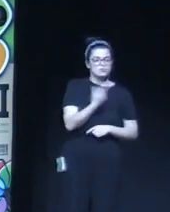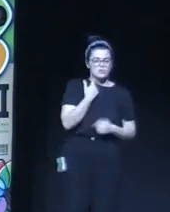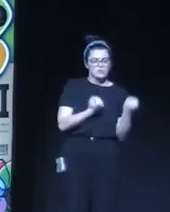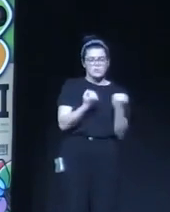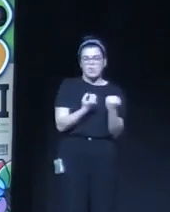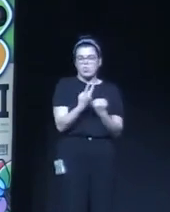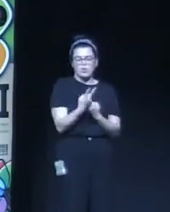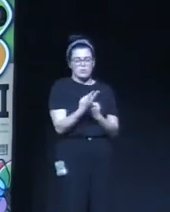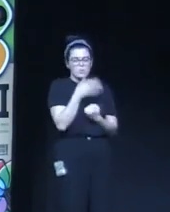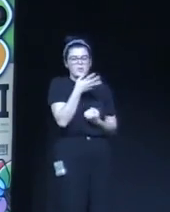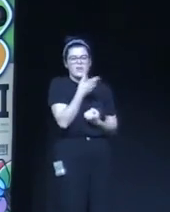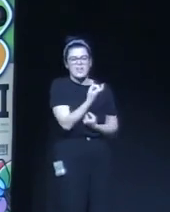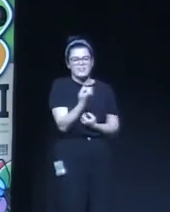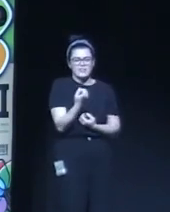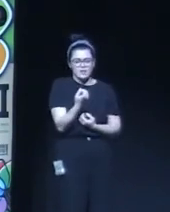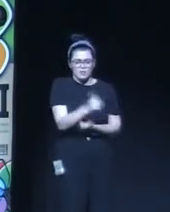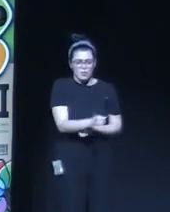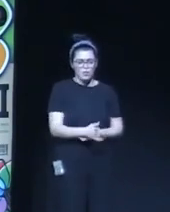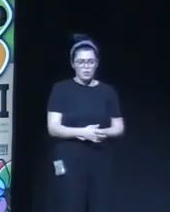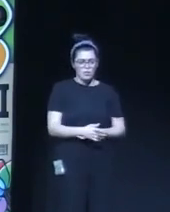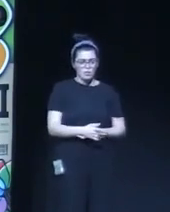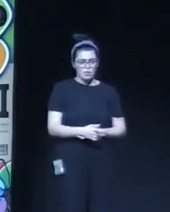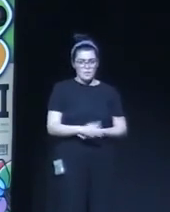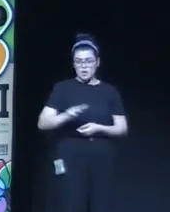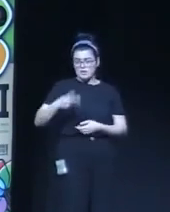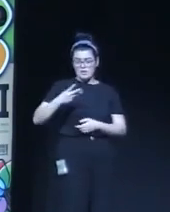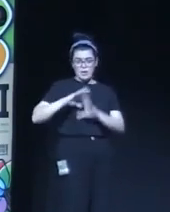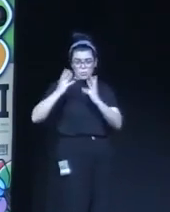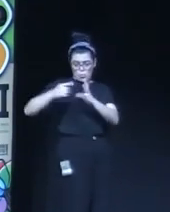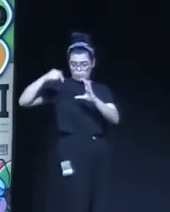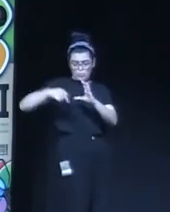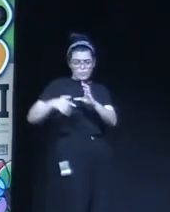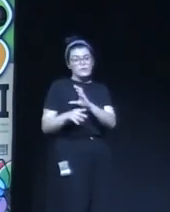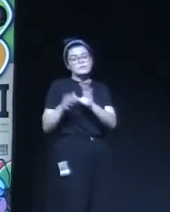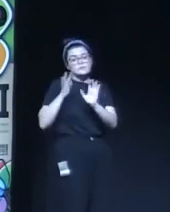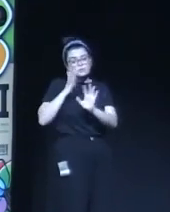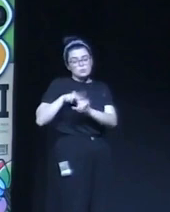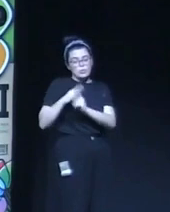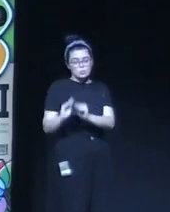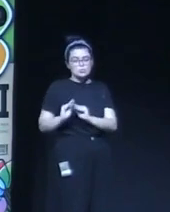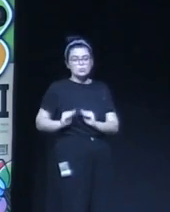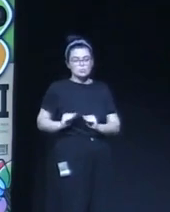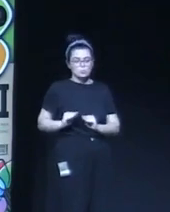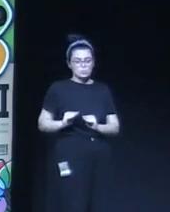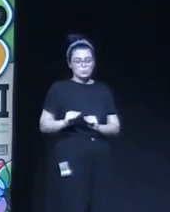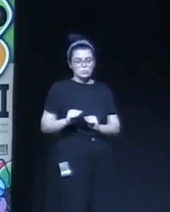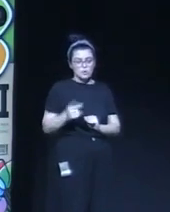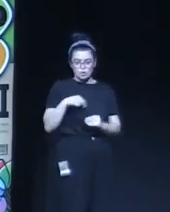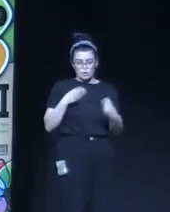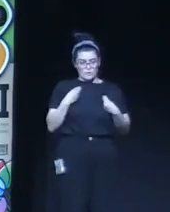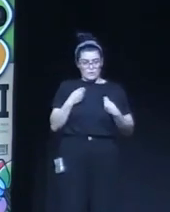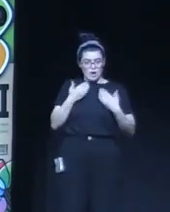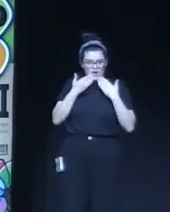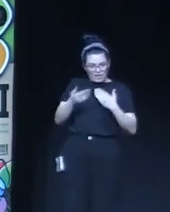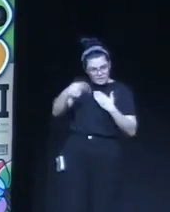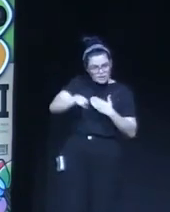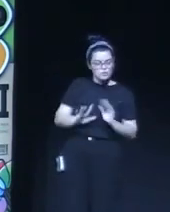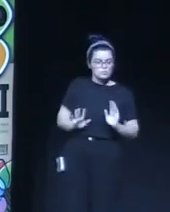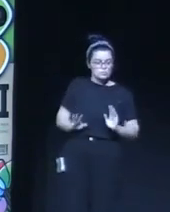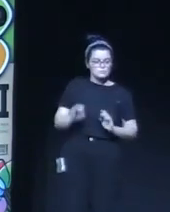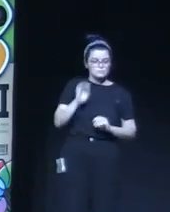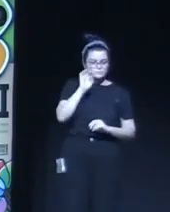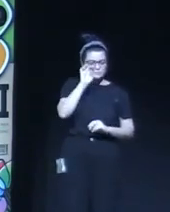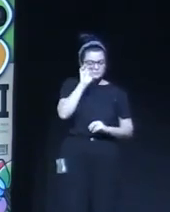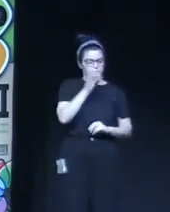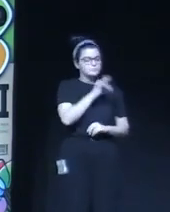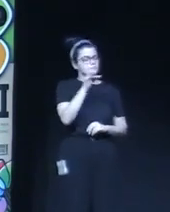cosas? Cuando el tercer mundo está como está, claro que vivimos de ellos, ¿eh? La vivimos de ellos. Cuando hablaba con Diego